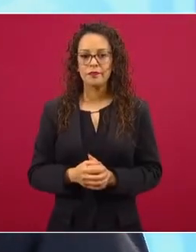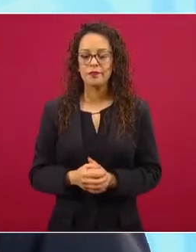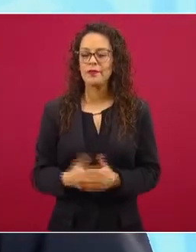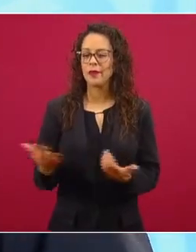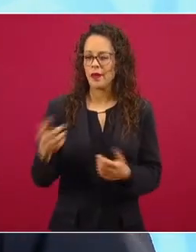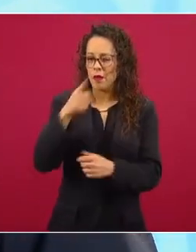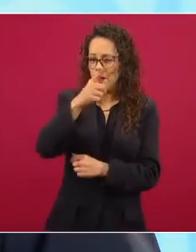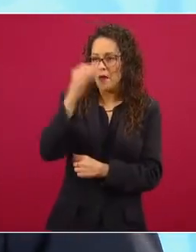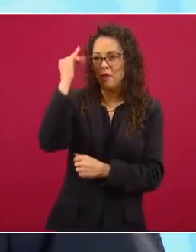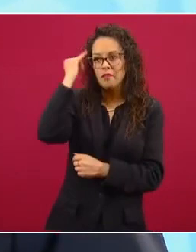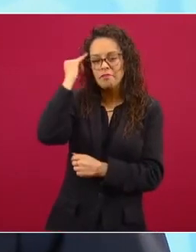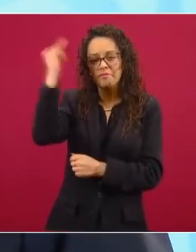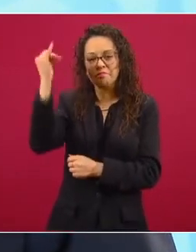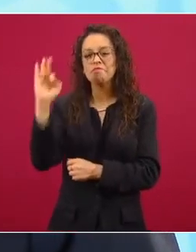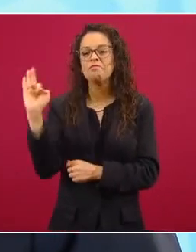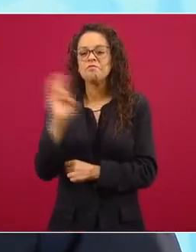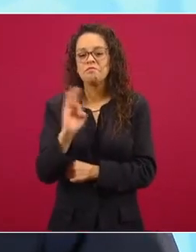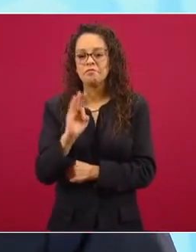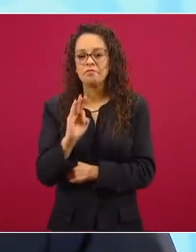si